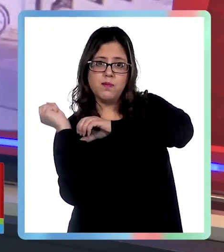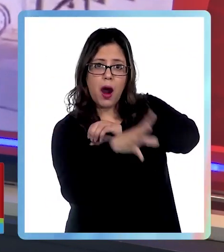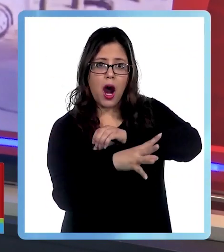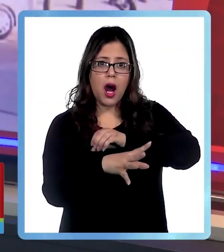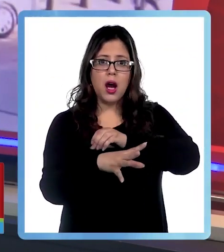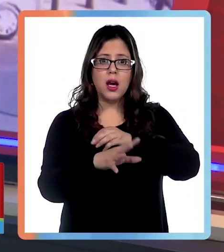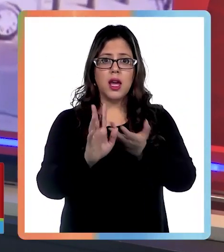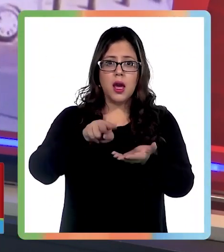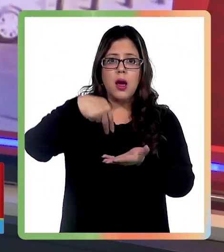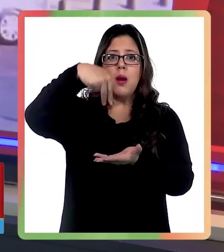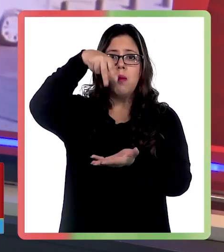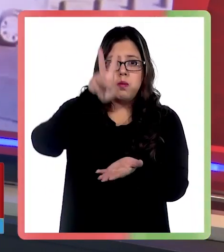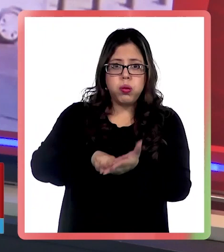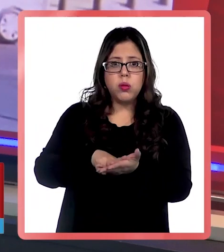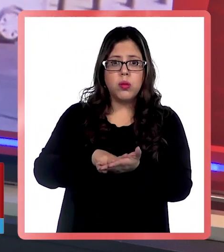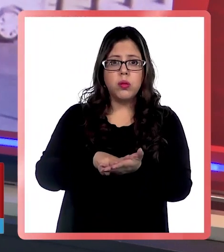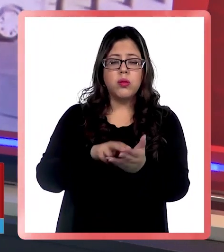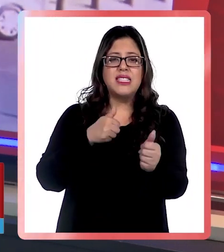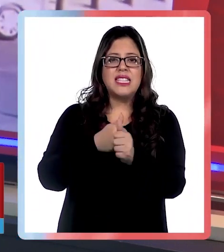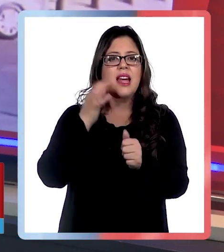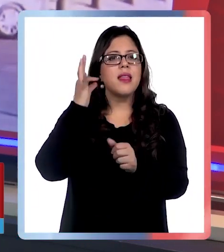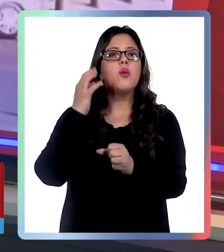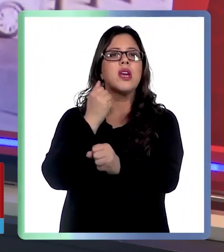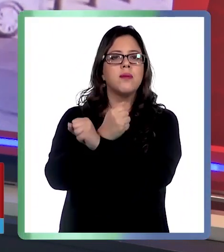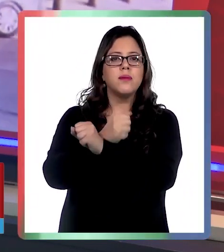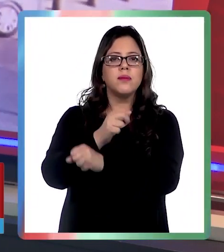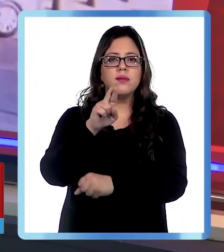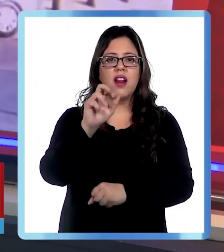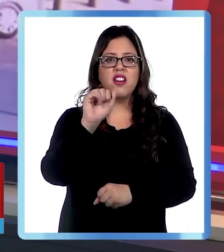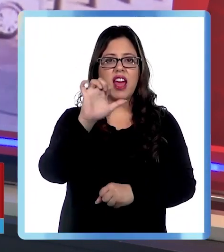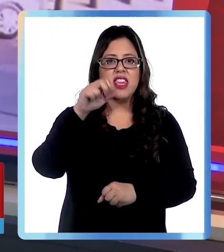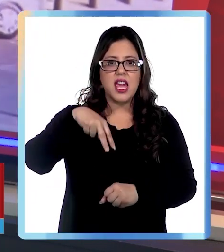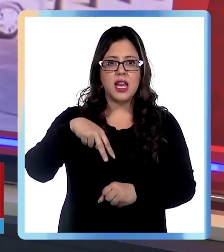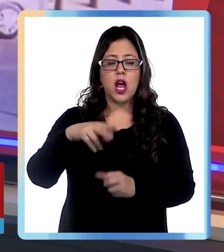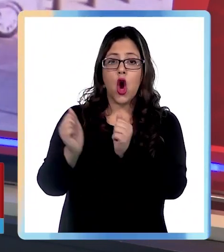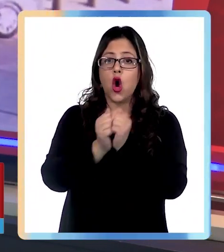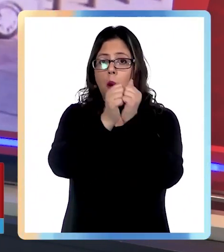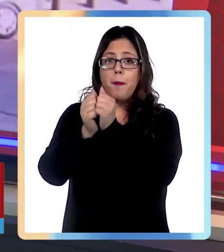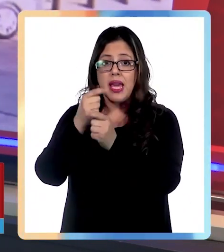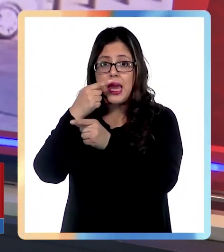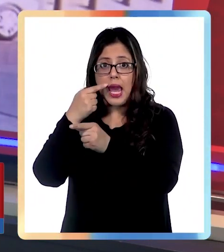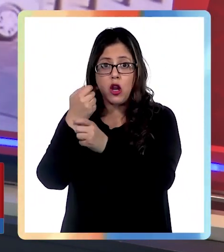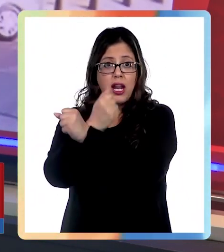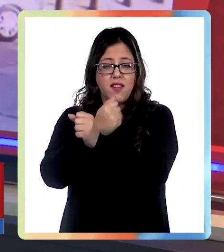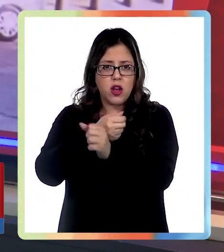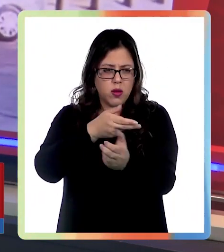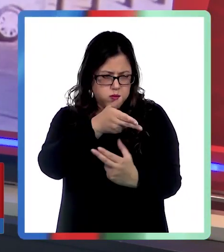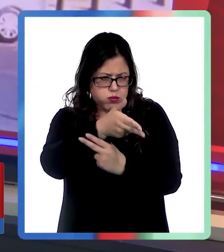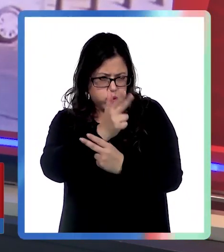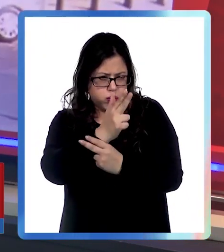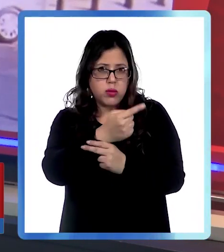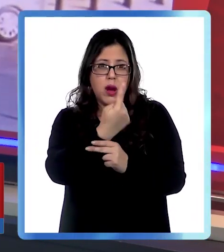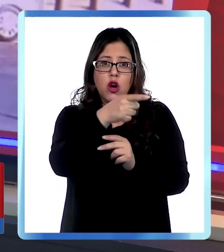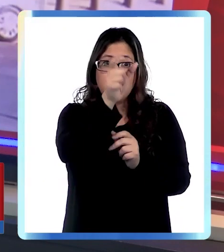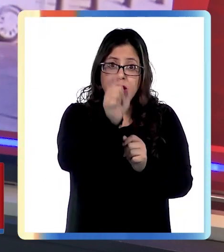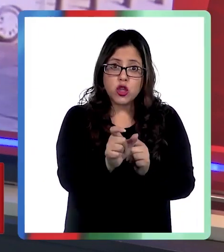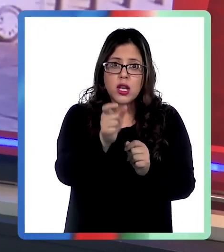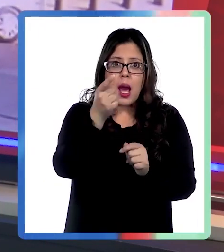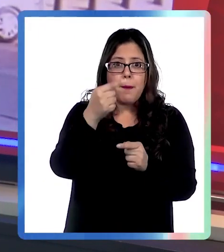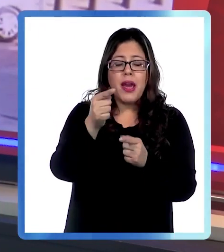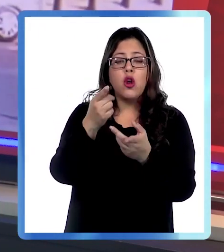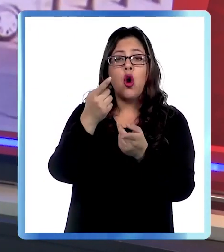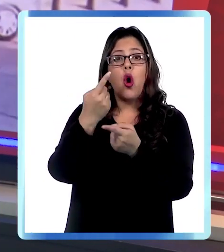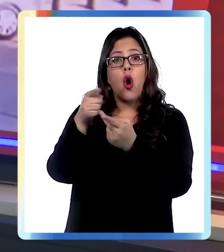que cayó al suelo y estalló cerca del acabo rayen kriwil su compañero logró disparar y abatir a un delincuente pero el otro